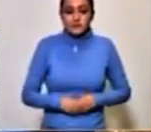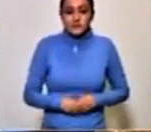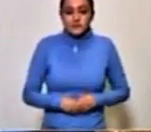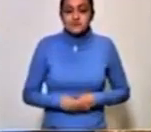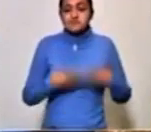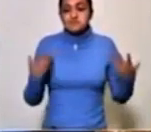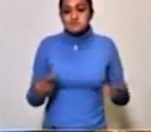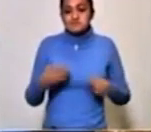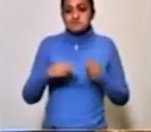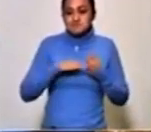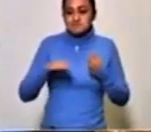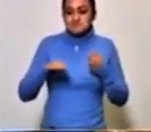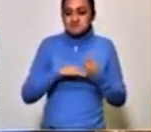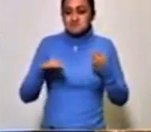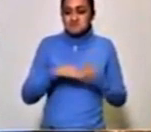de manera muy continua,